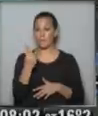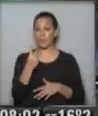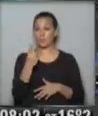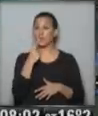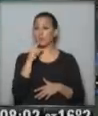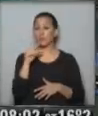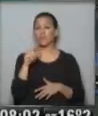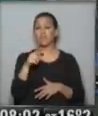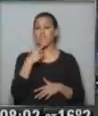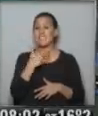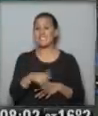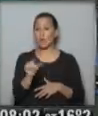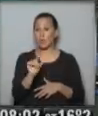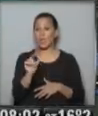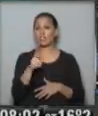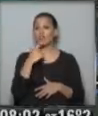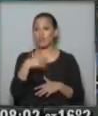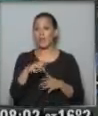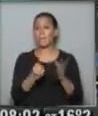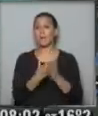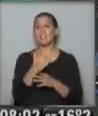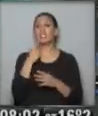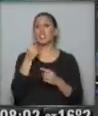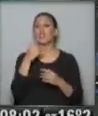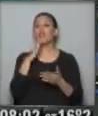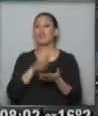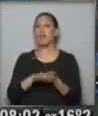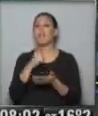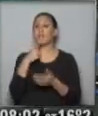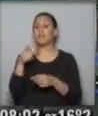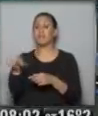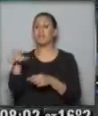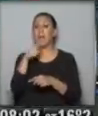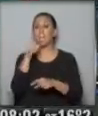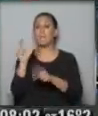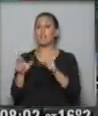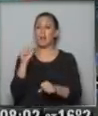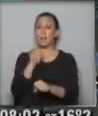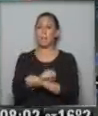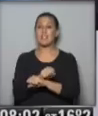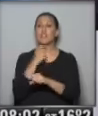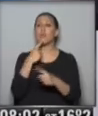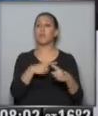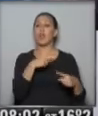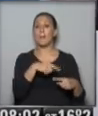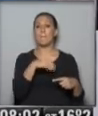En horas nada más se conocerá la sentencia por el asesinato de Mariano Ferreyra. Ariel Lima está en vivo en Comodoro Py. Buen día, Ariel. Buen